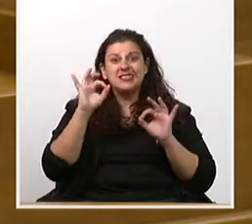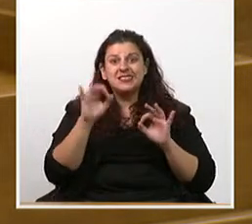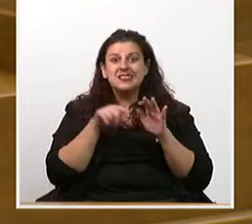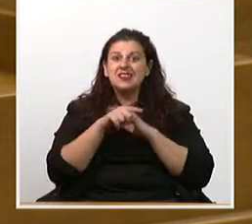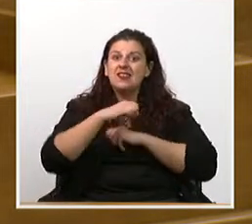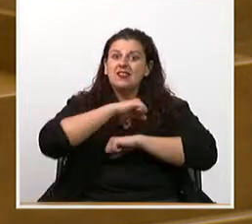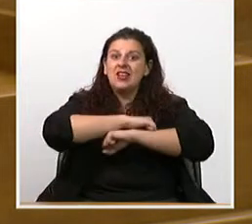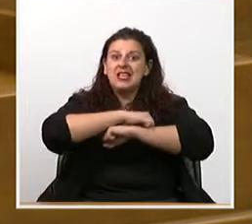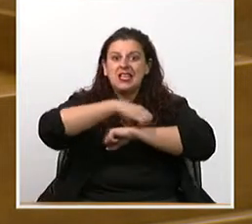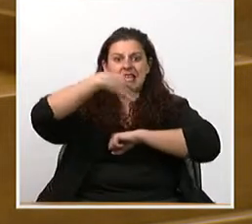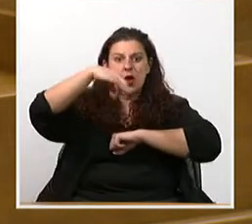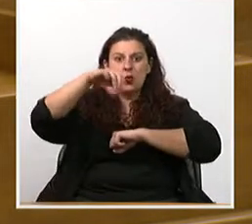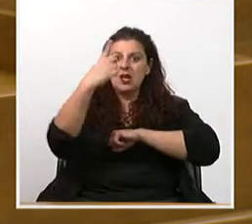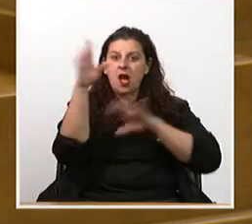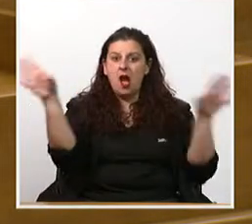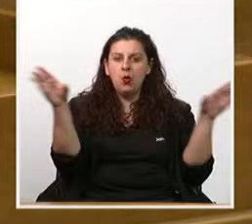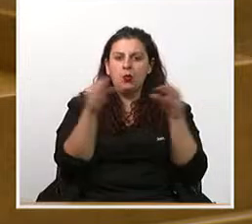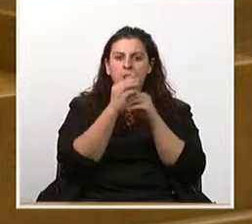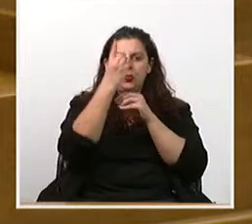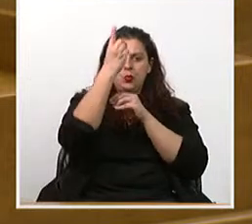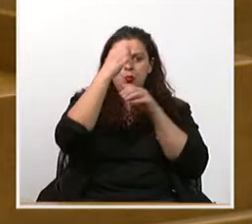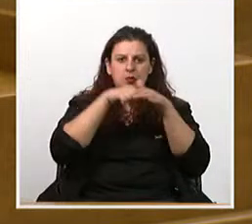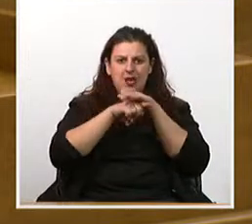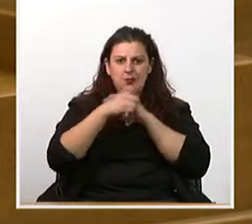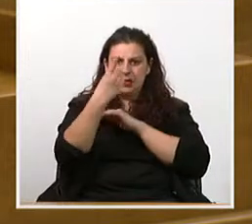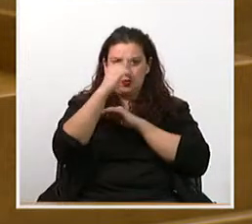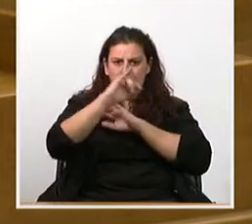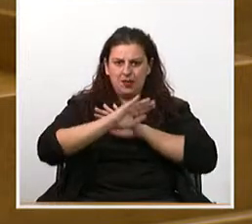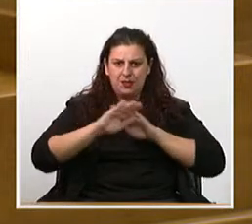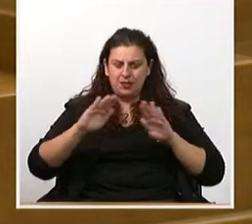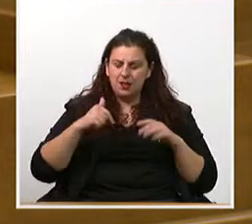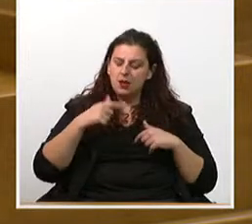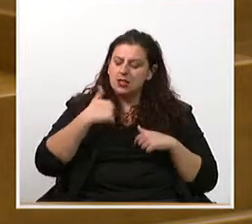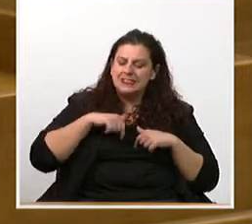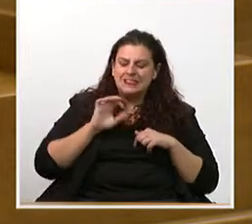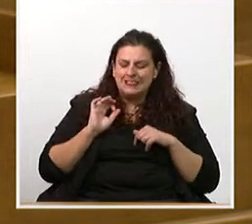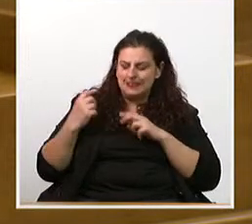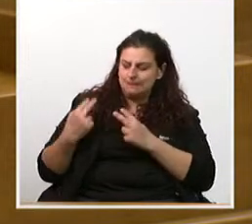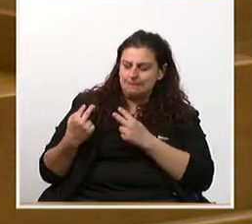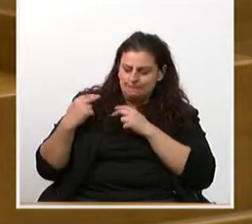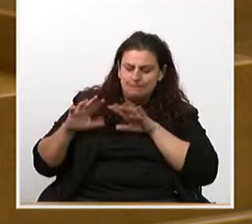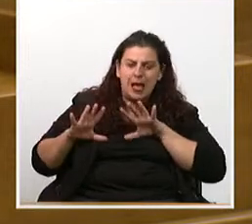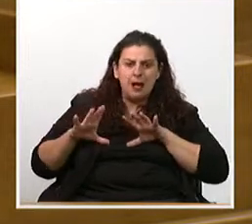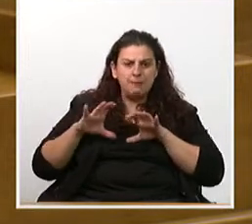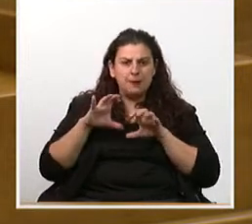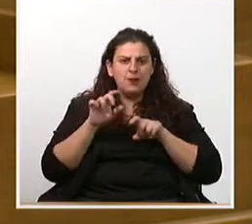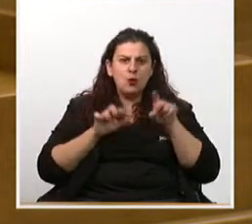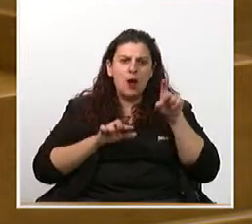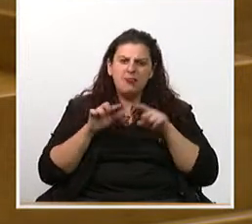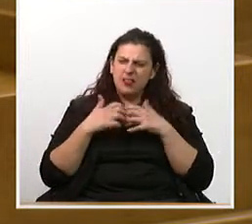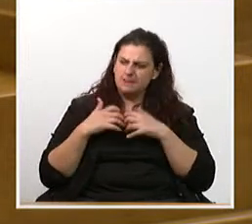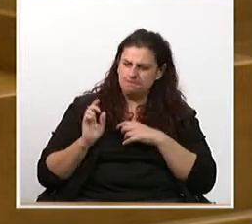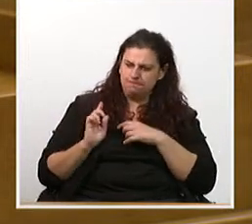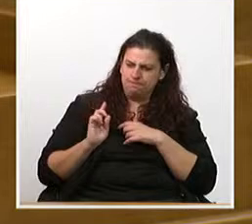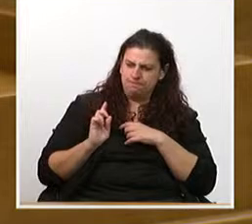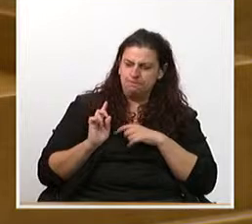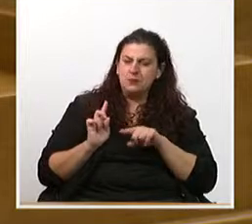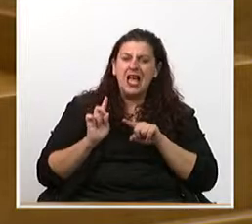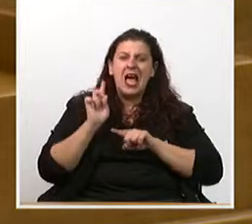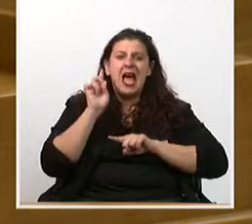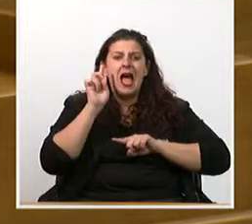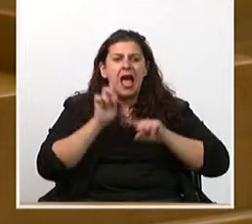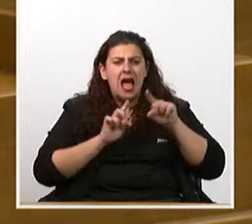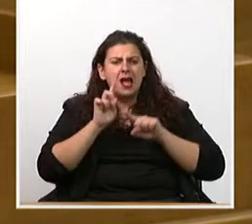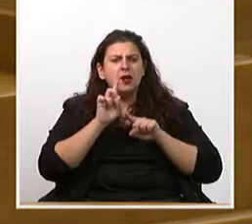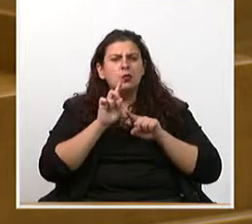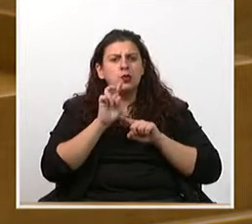que es fundamental porque también hemos aprendido que creo que se trata de aprender de otras veces que las cosas no se han hecho así algunas todavía algunas